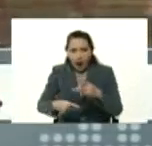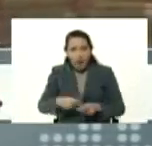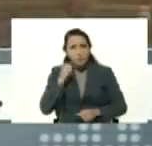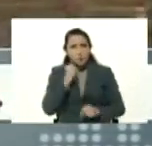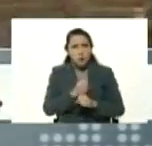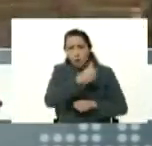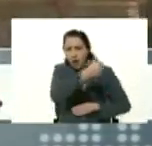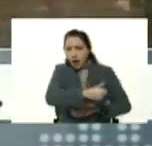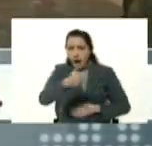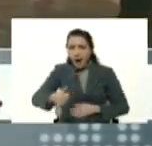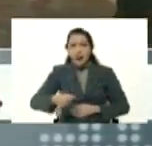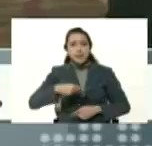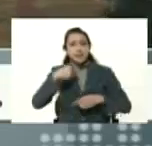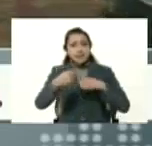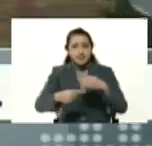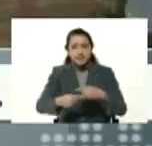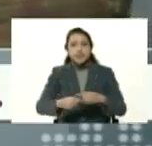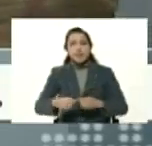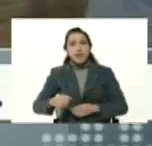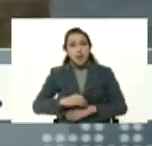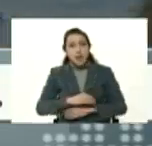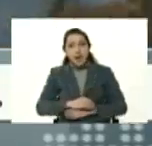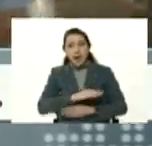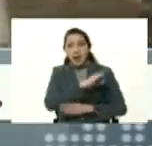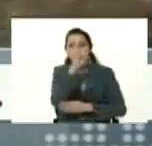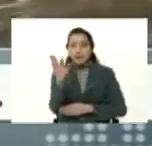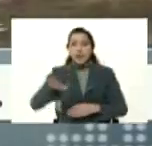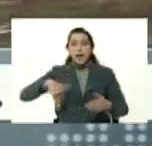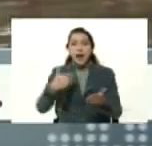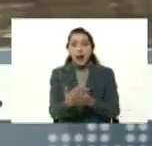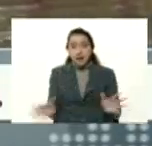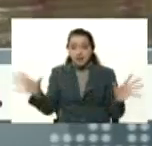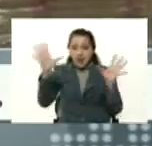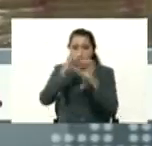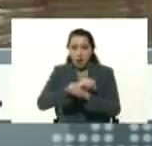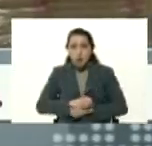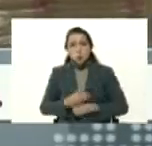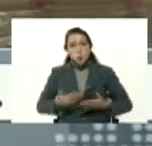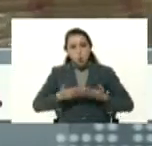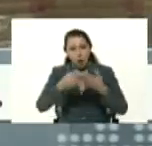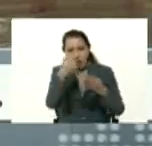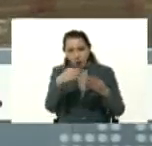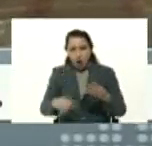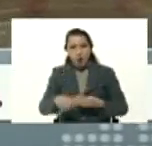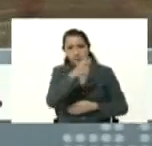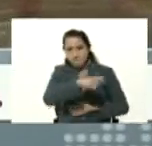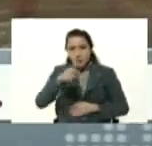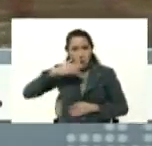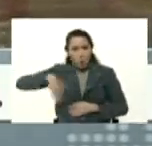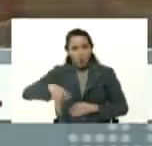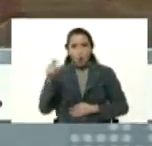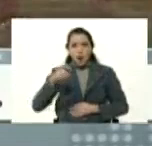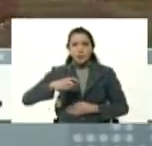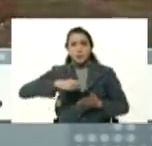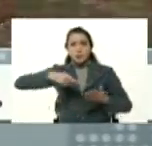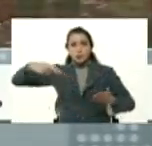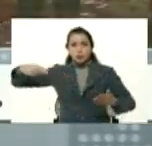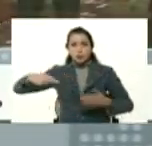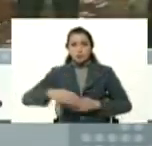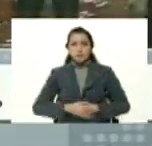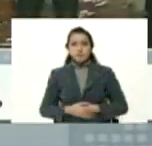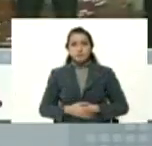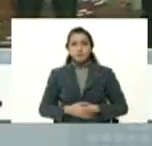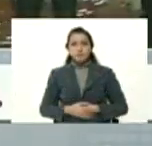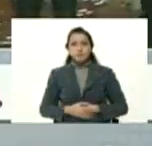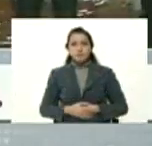trabajamos día y noche, presidente, para llevarle ese hermoso rubro a nuestro pueblo venezolano, presidente, para que